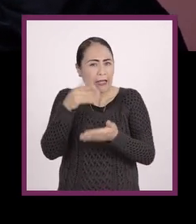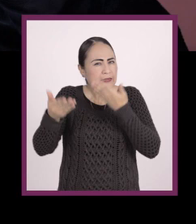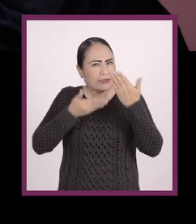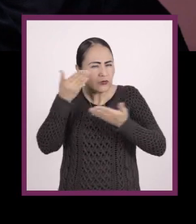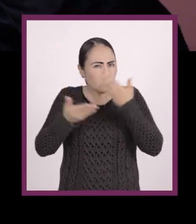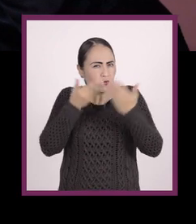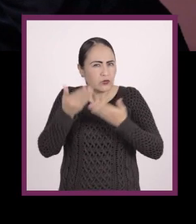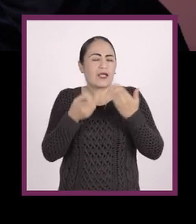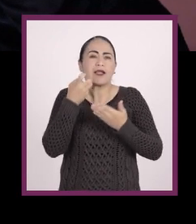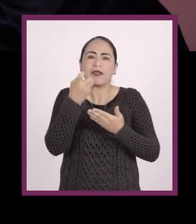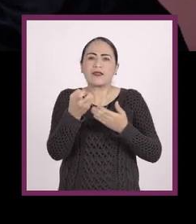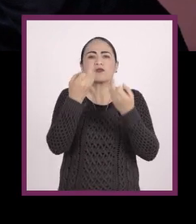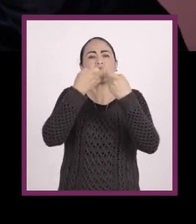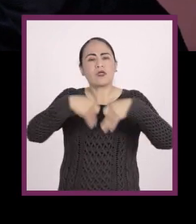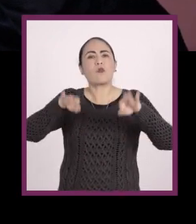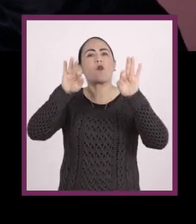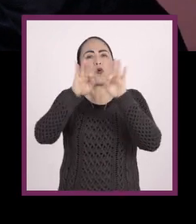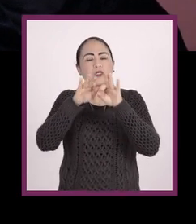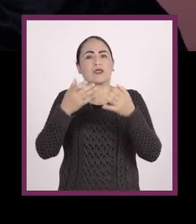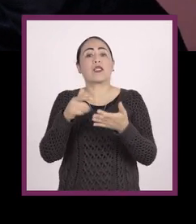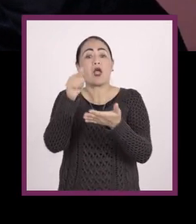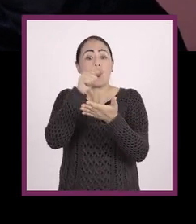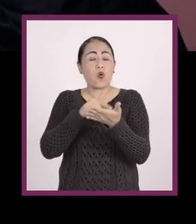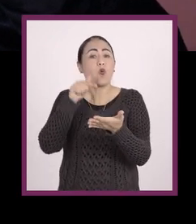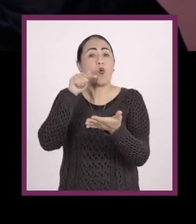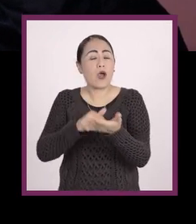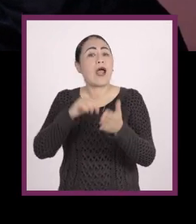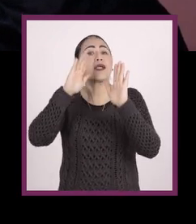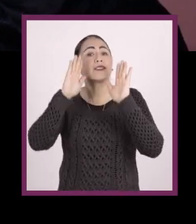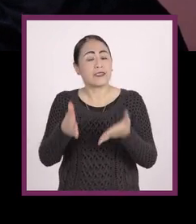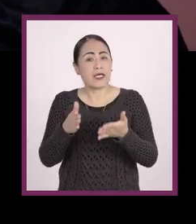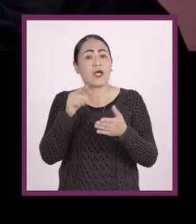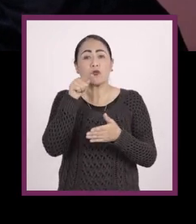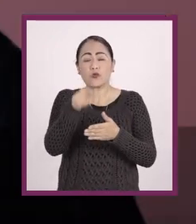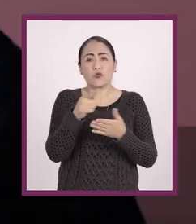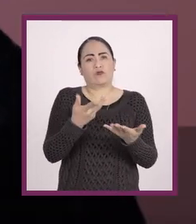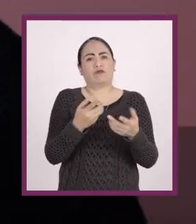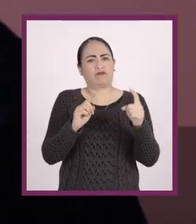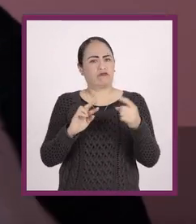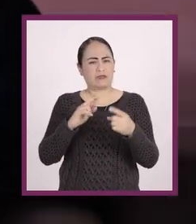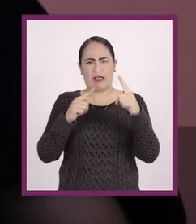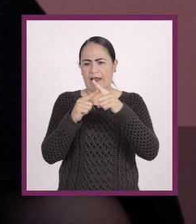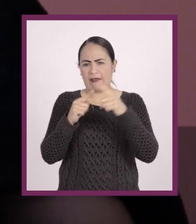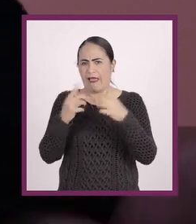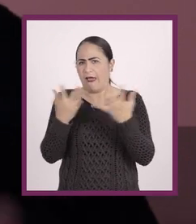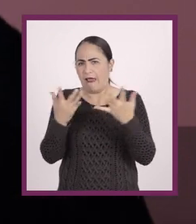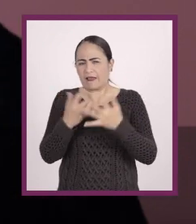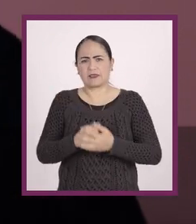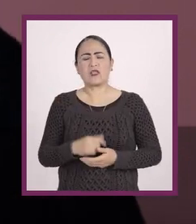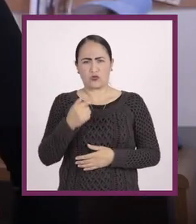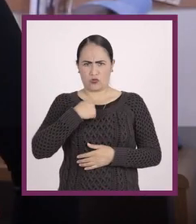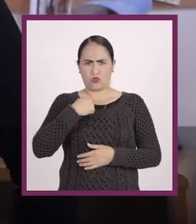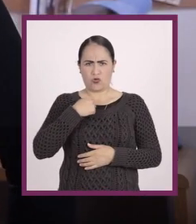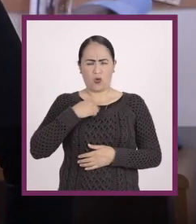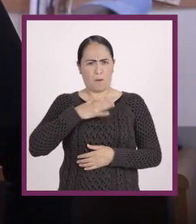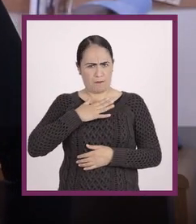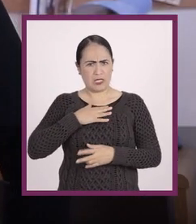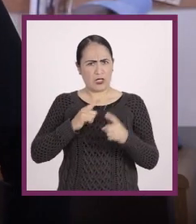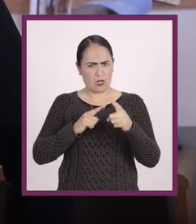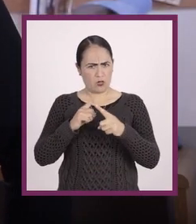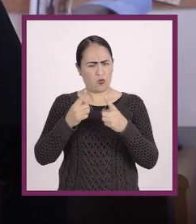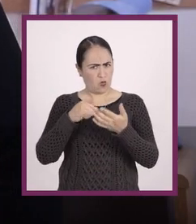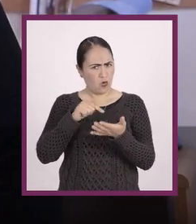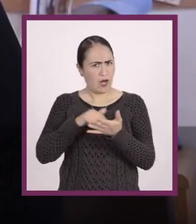es sumamente importante también un lugar que ya tengas asignado para hacer tus deberes yo tengo mi lugar el